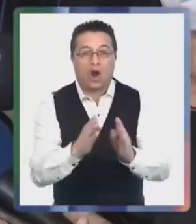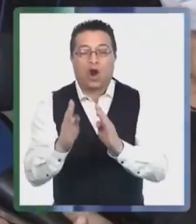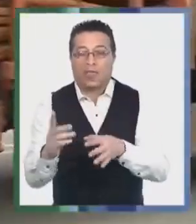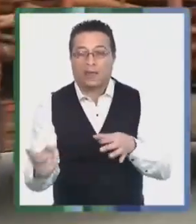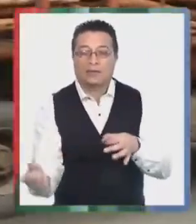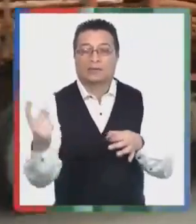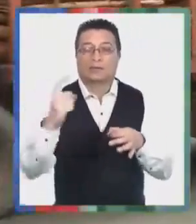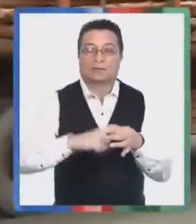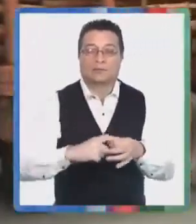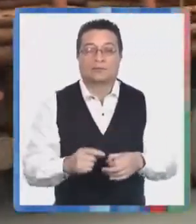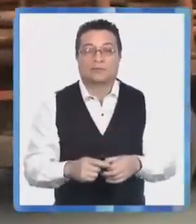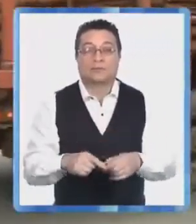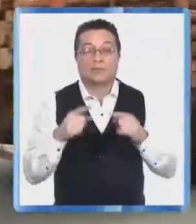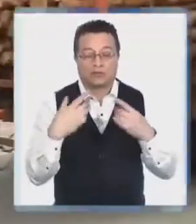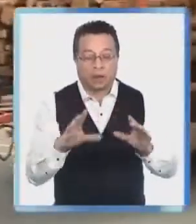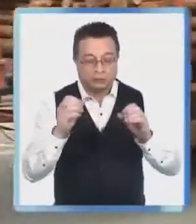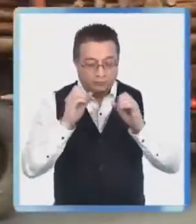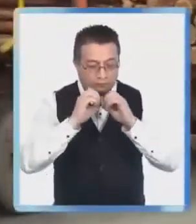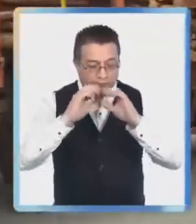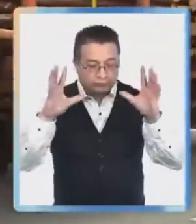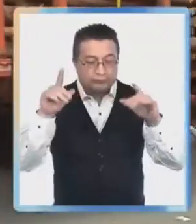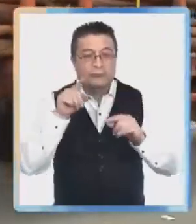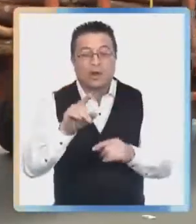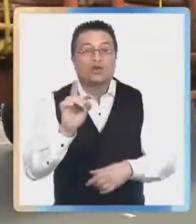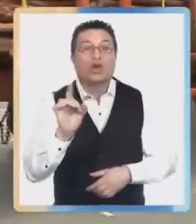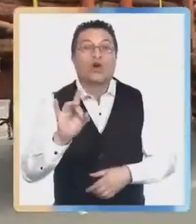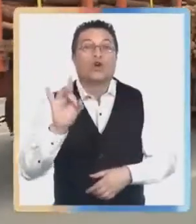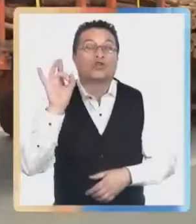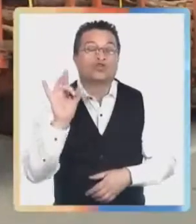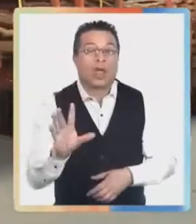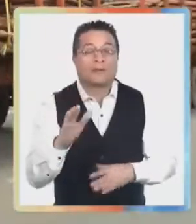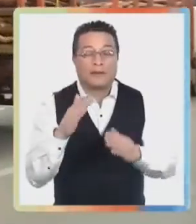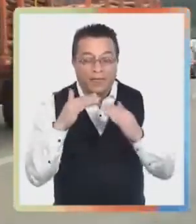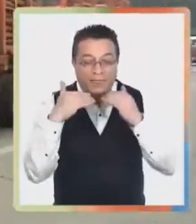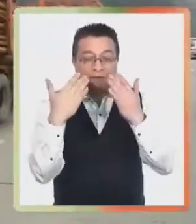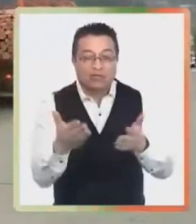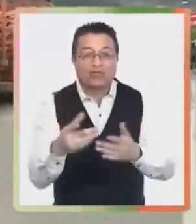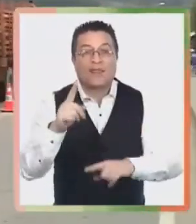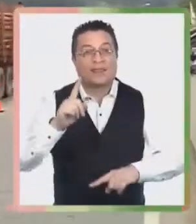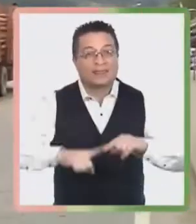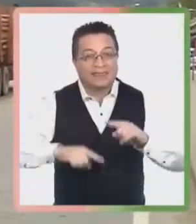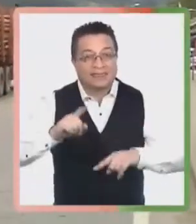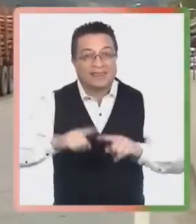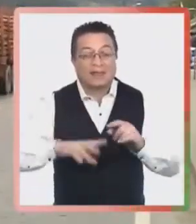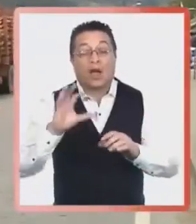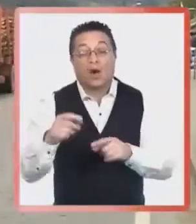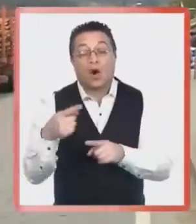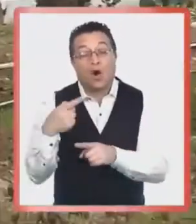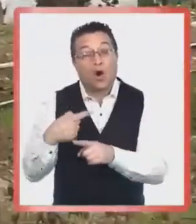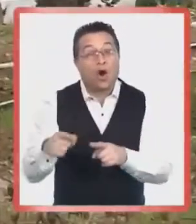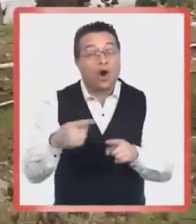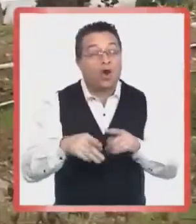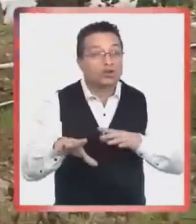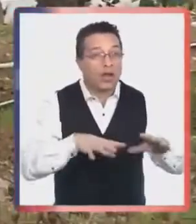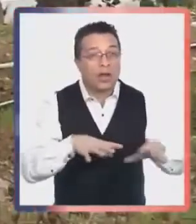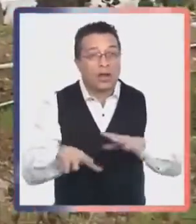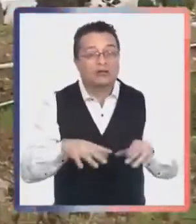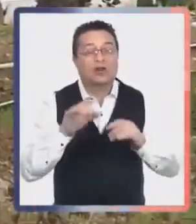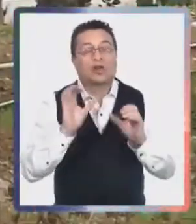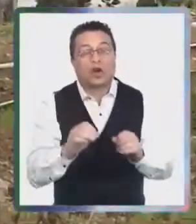inscripción. Se comprendió finalmente que no es solamente devoluciones de tierra u otro tipo de acciones o